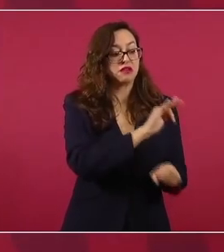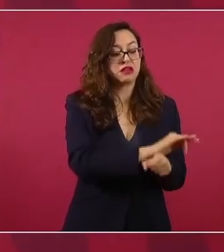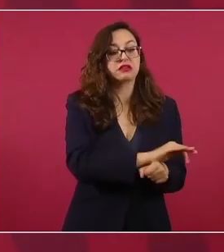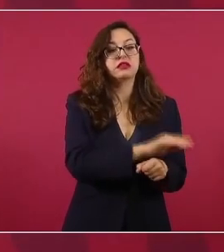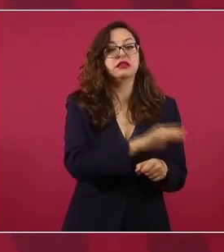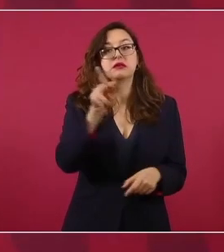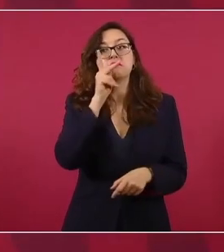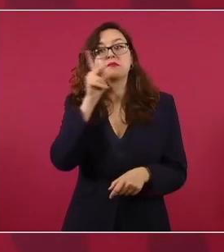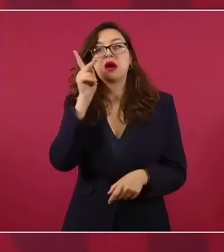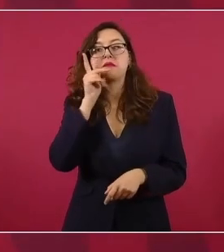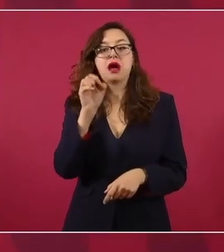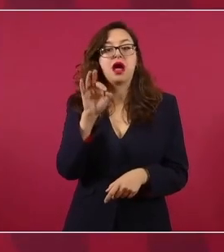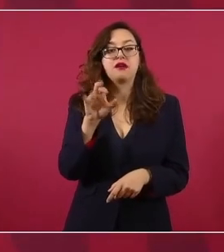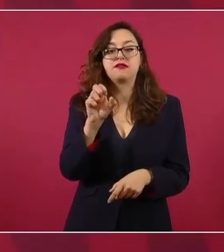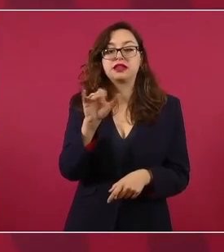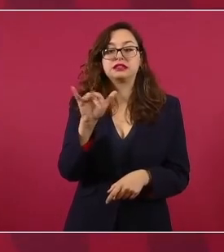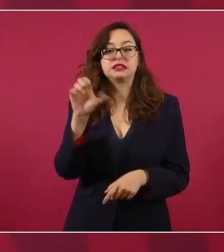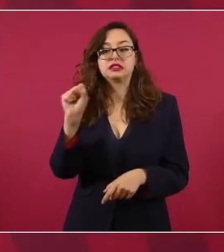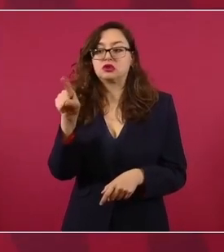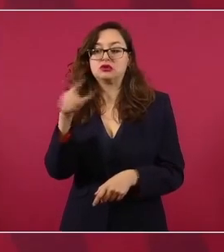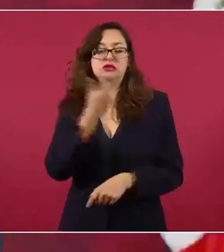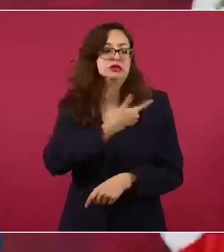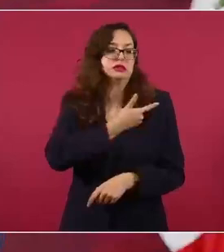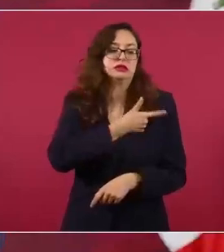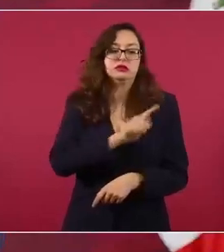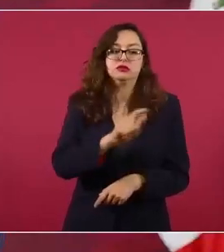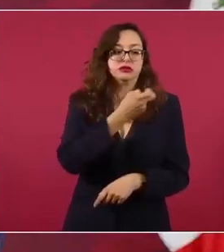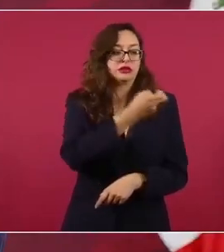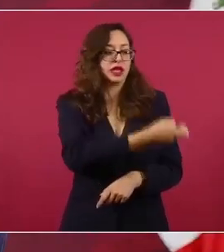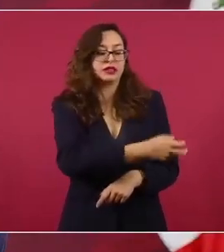Pero yo creo que eso es lo que más les molesta,